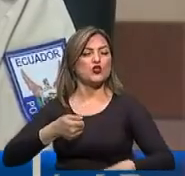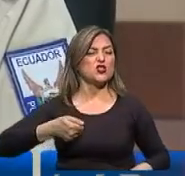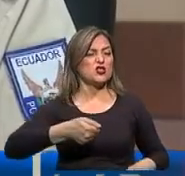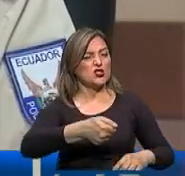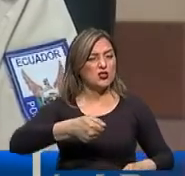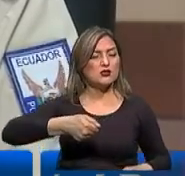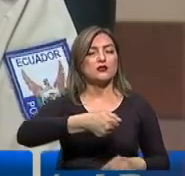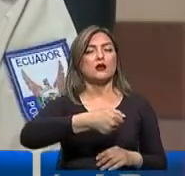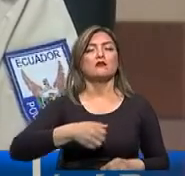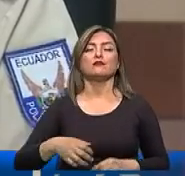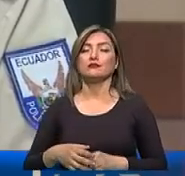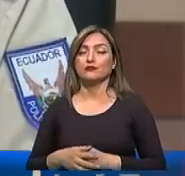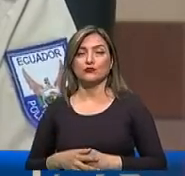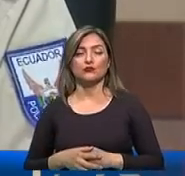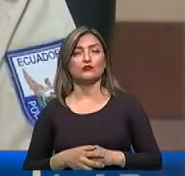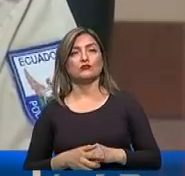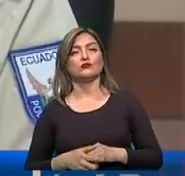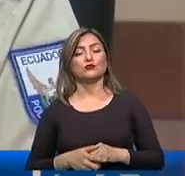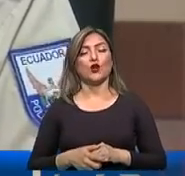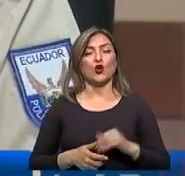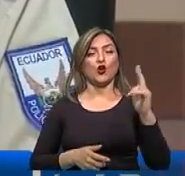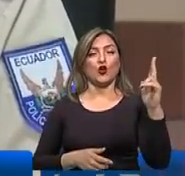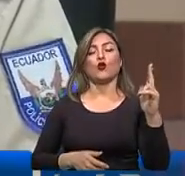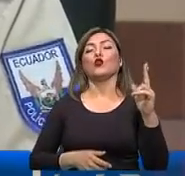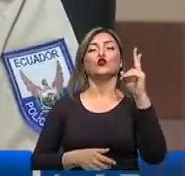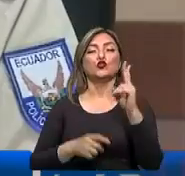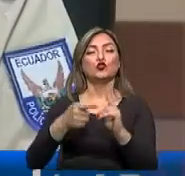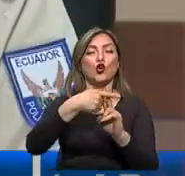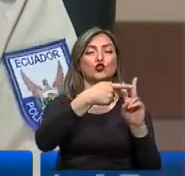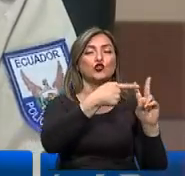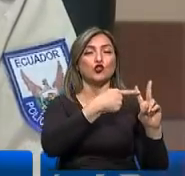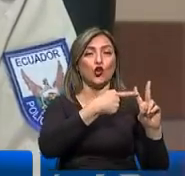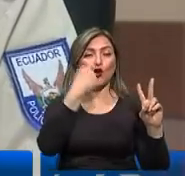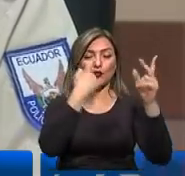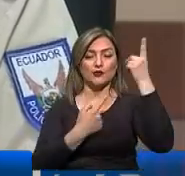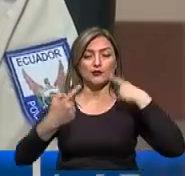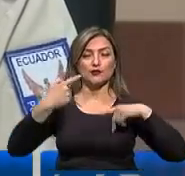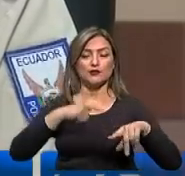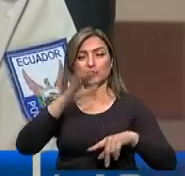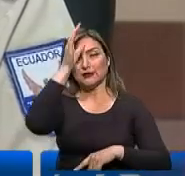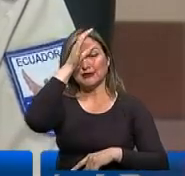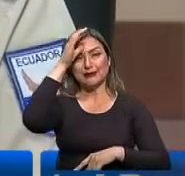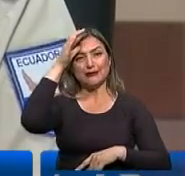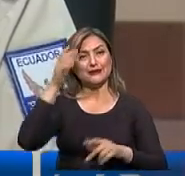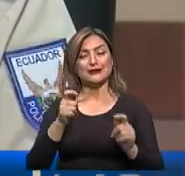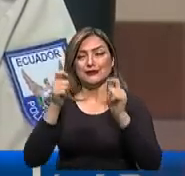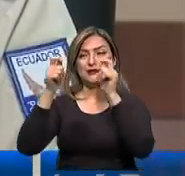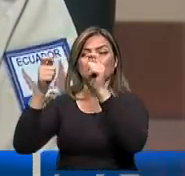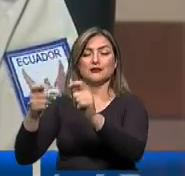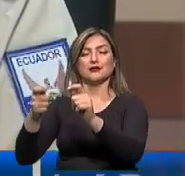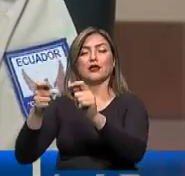cortopunzante. Consecuencia de ello, 2 de ellos son trasladados a la clínica San Rafael, y un ciudadano